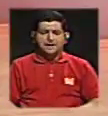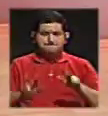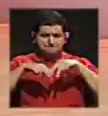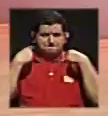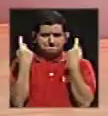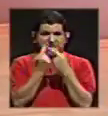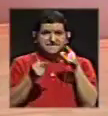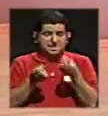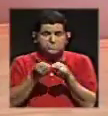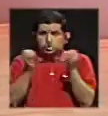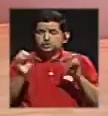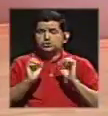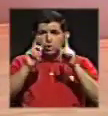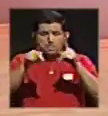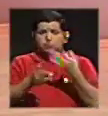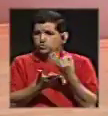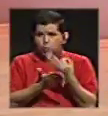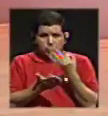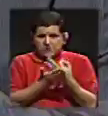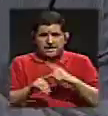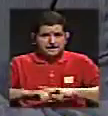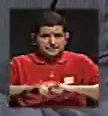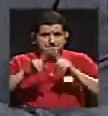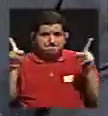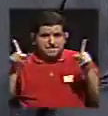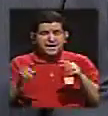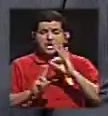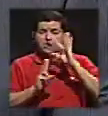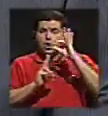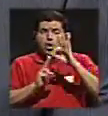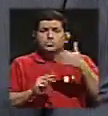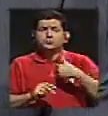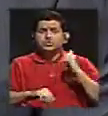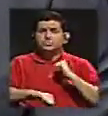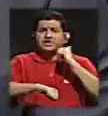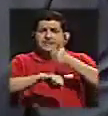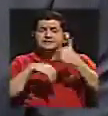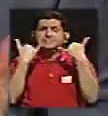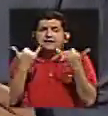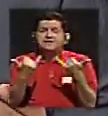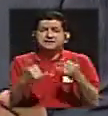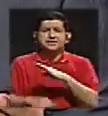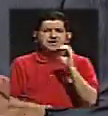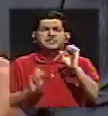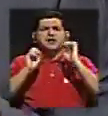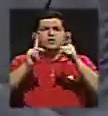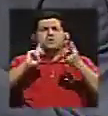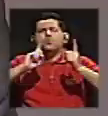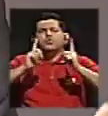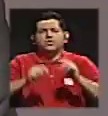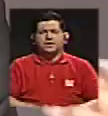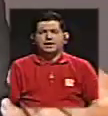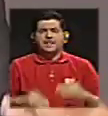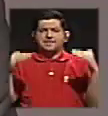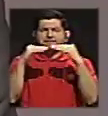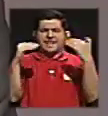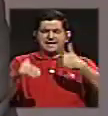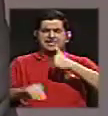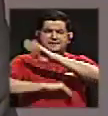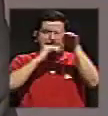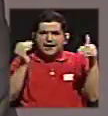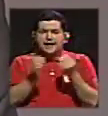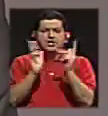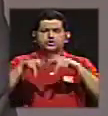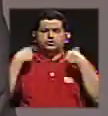partidos sin posibilidad de de financiamiento Pero cuál es la alternativa que se está planteando ahora y qué tan viable es para dar equidad a todos